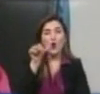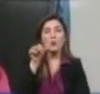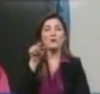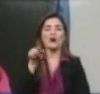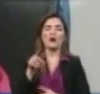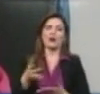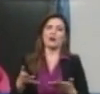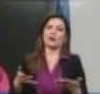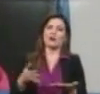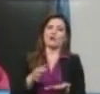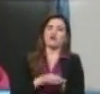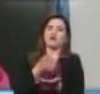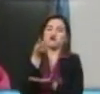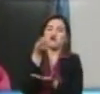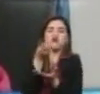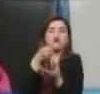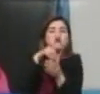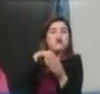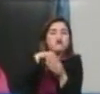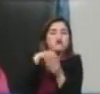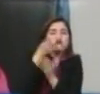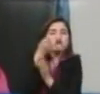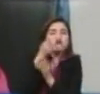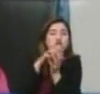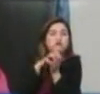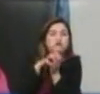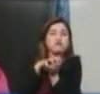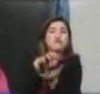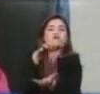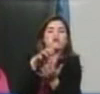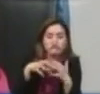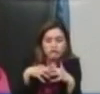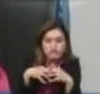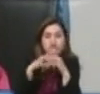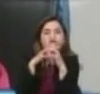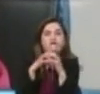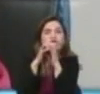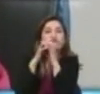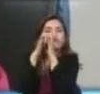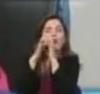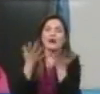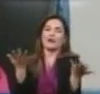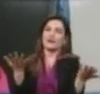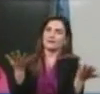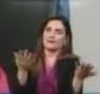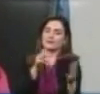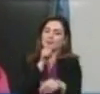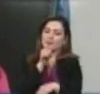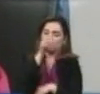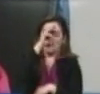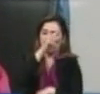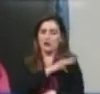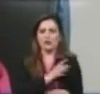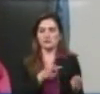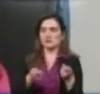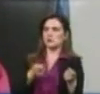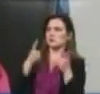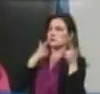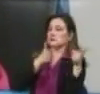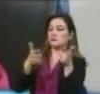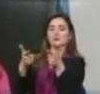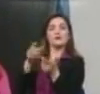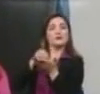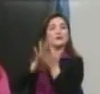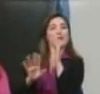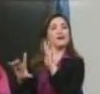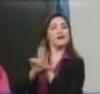una masa monetaria muy grande. Entonces, cuando usted tiene una masa monetaria muy grande, tiene que tener ejércitos privados y tiene que aplicar